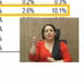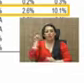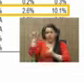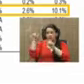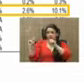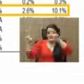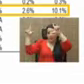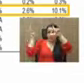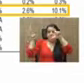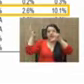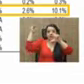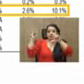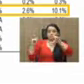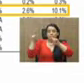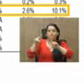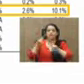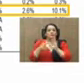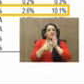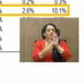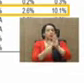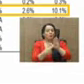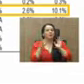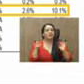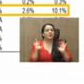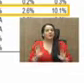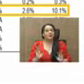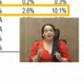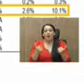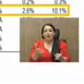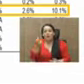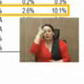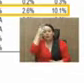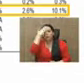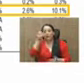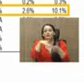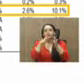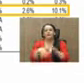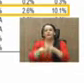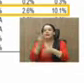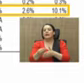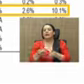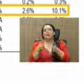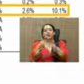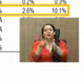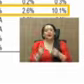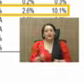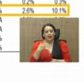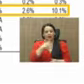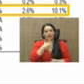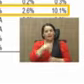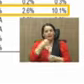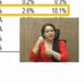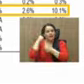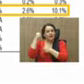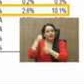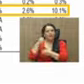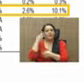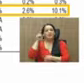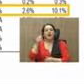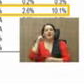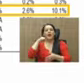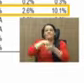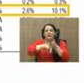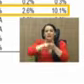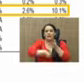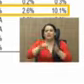Ahora comprendo por qué los estudiantes salen a la calle a manifestarse, claro, para pelear por ese 10.1%